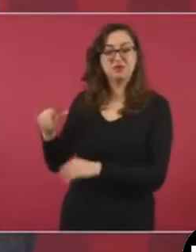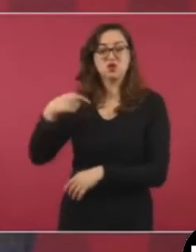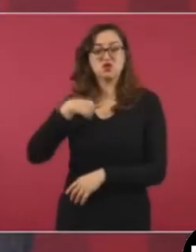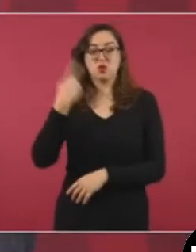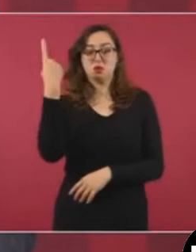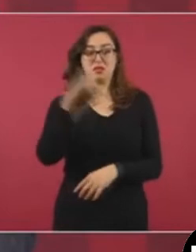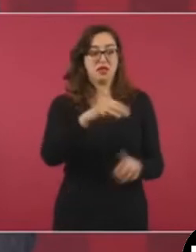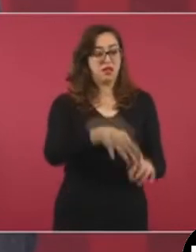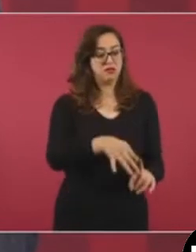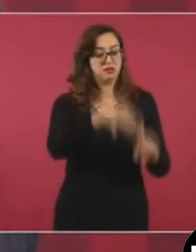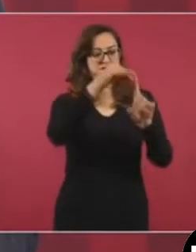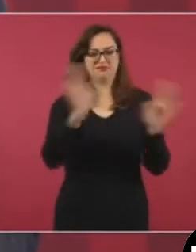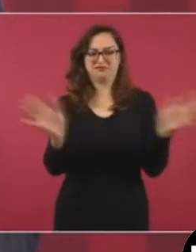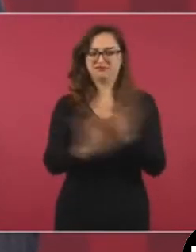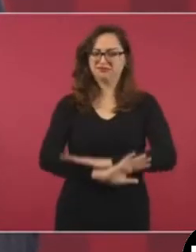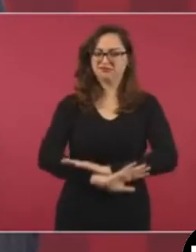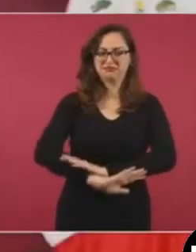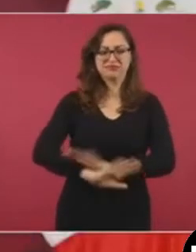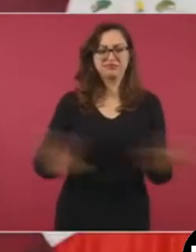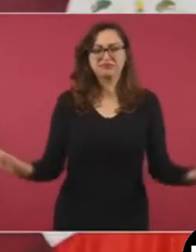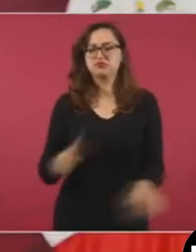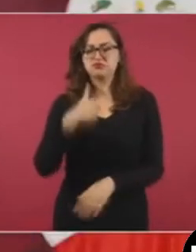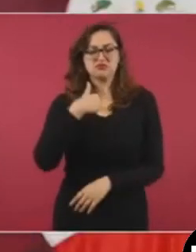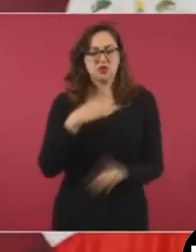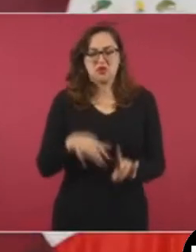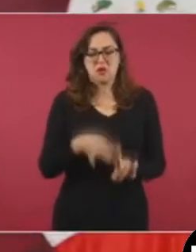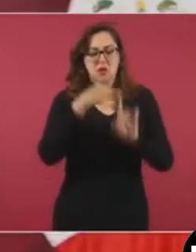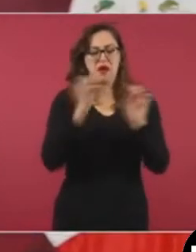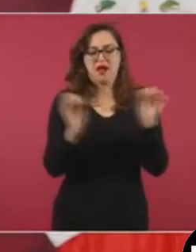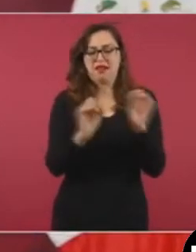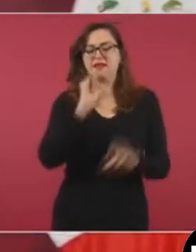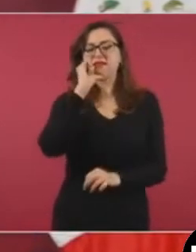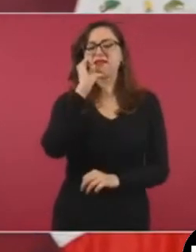Vamos todos a hacer historia, ¿no? Todos estamos haciendo historia.